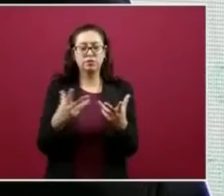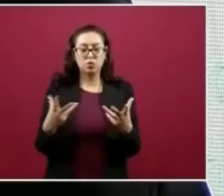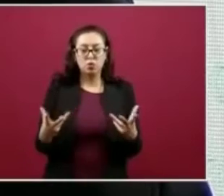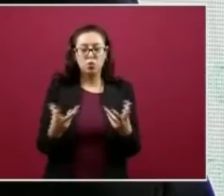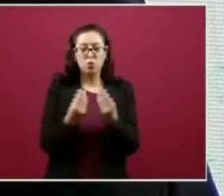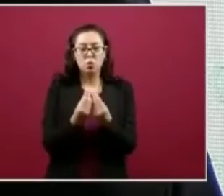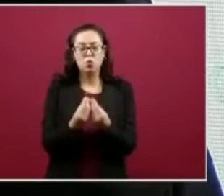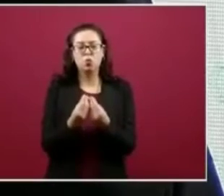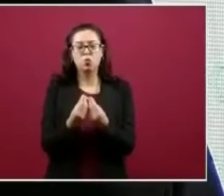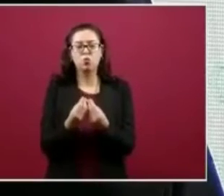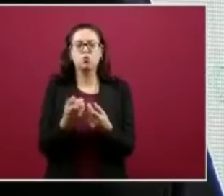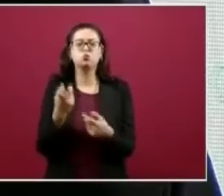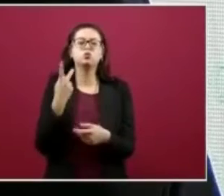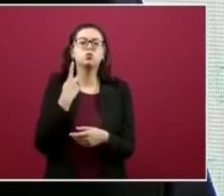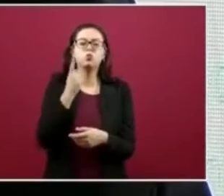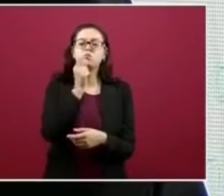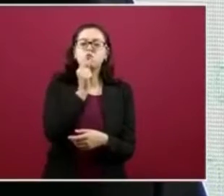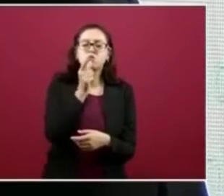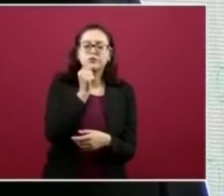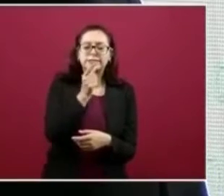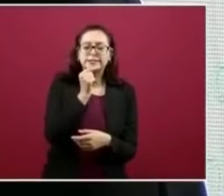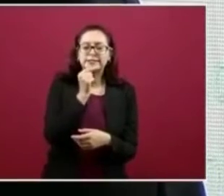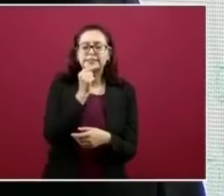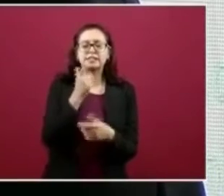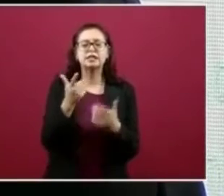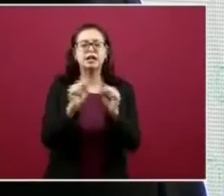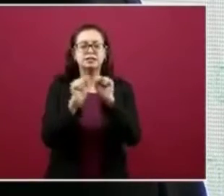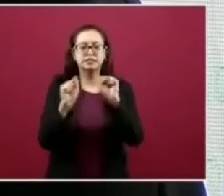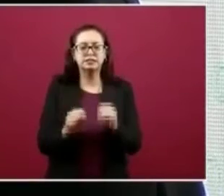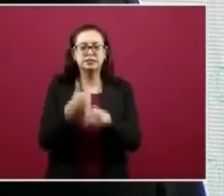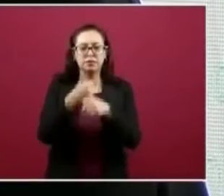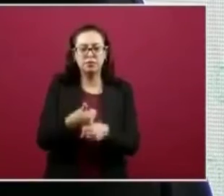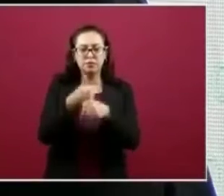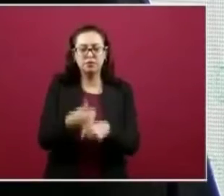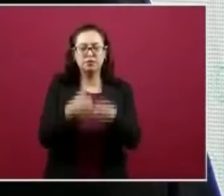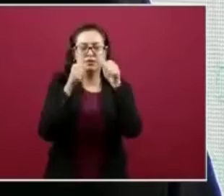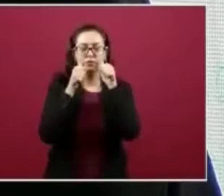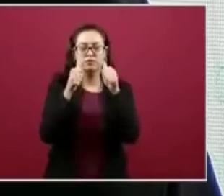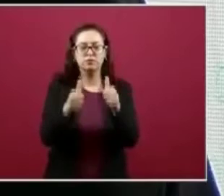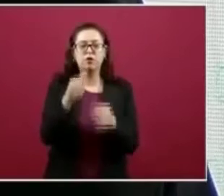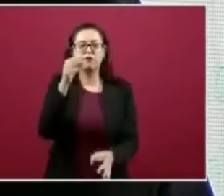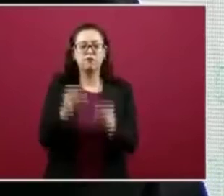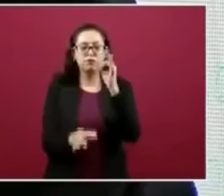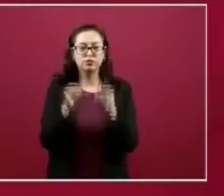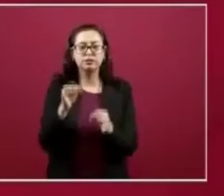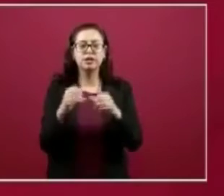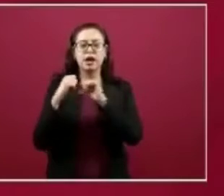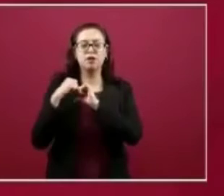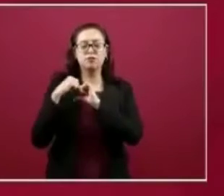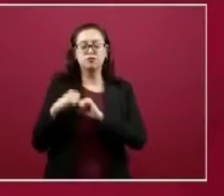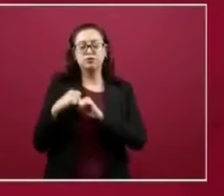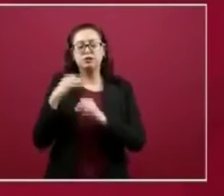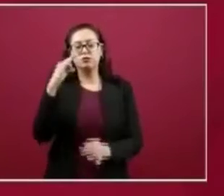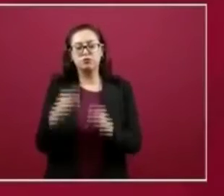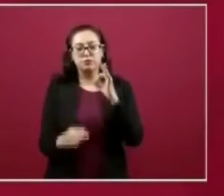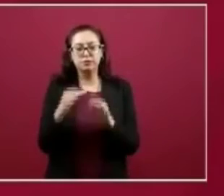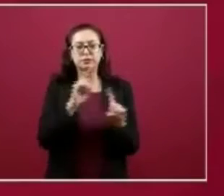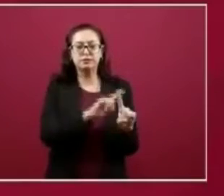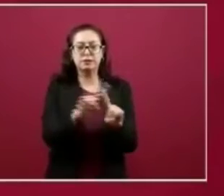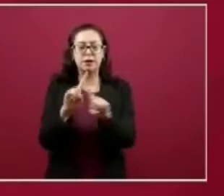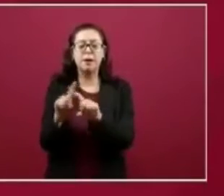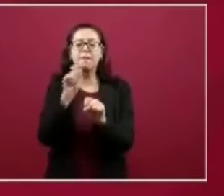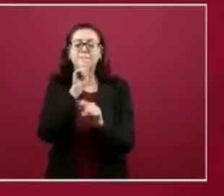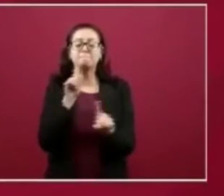las corporaciones de policía, los sistemas de atención a víctimas, las fiscalías y autoridades judiciales, así como